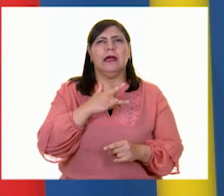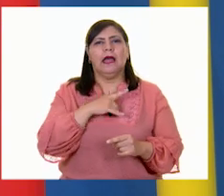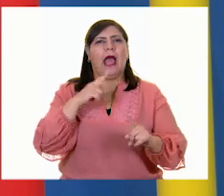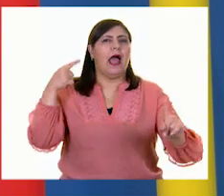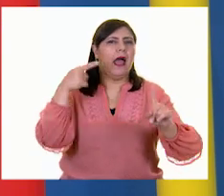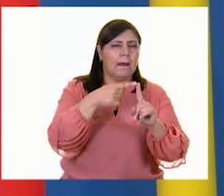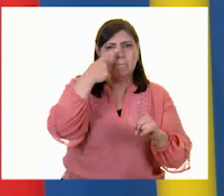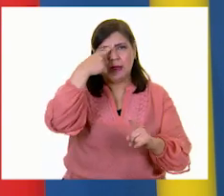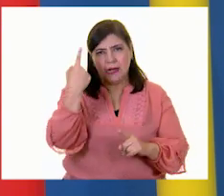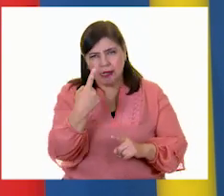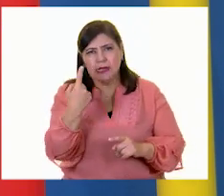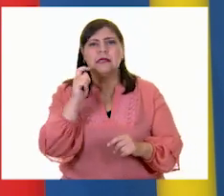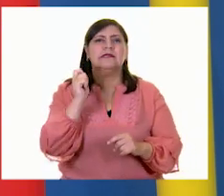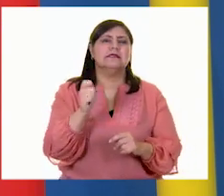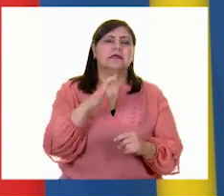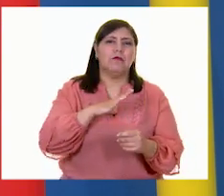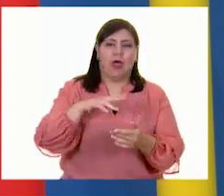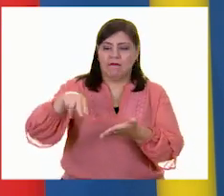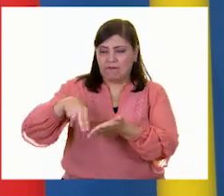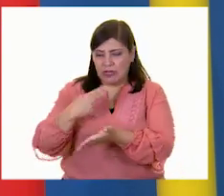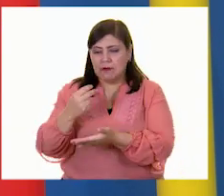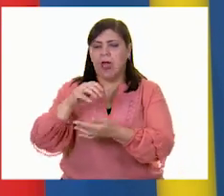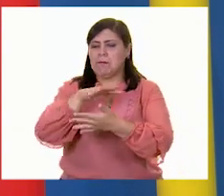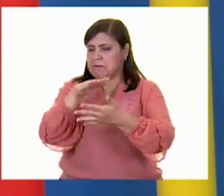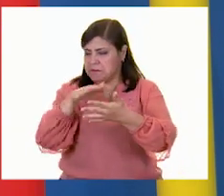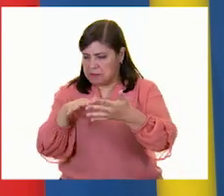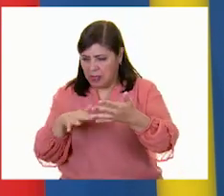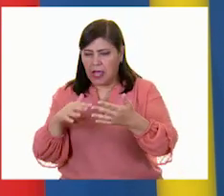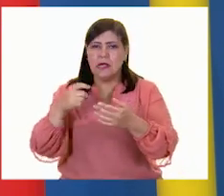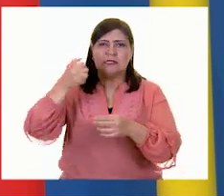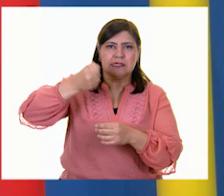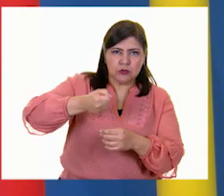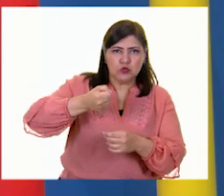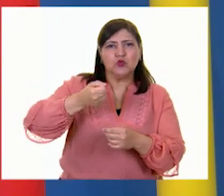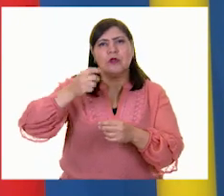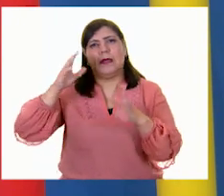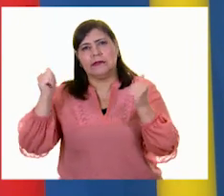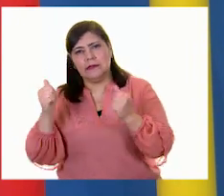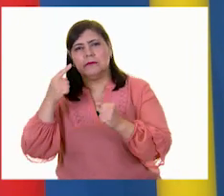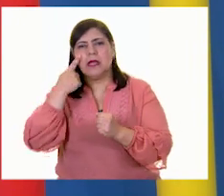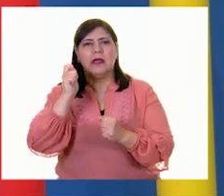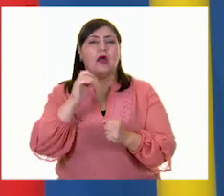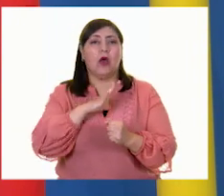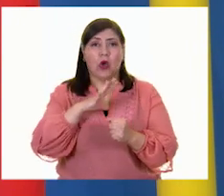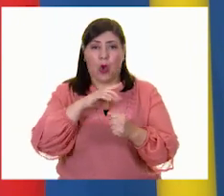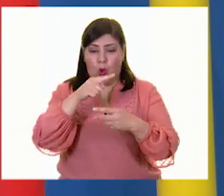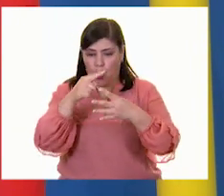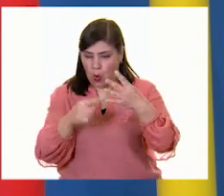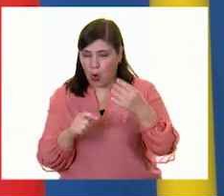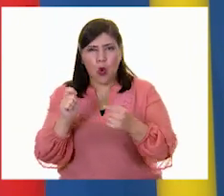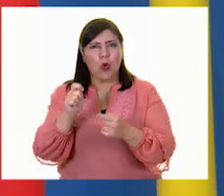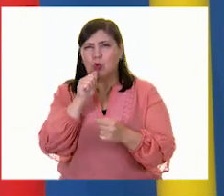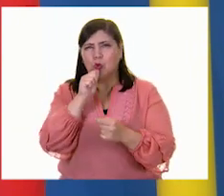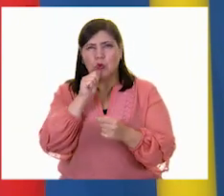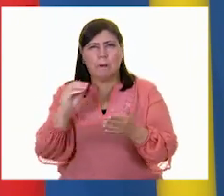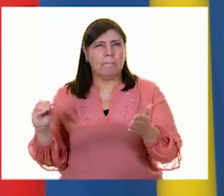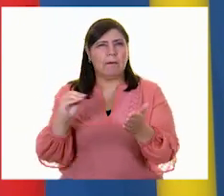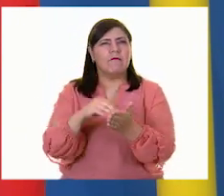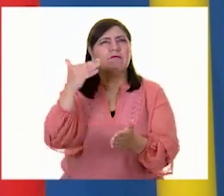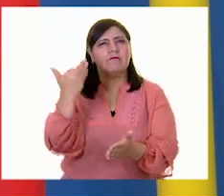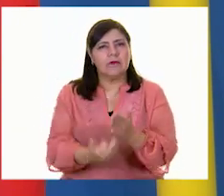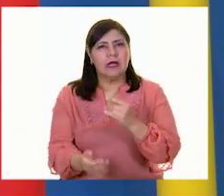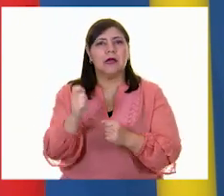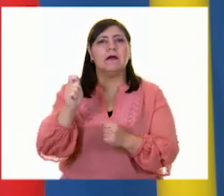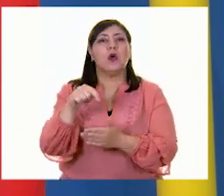la despedida y la firma o rúbrica. Lo único que no se menciona, a diferencia de las otras epístolas que habíamos leído, son